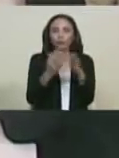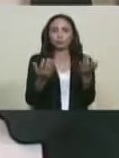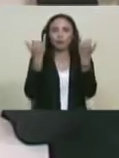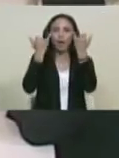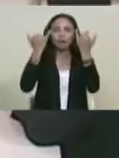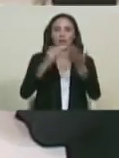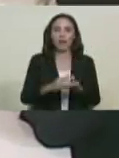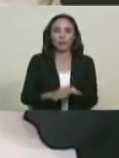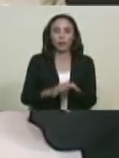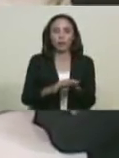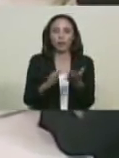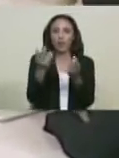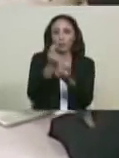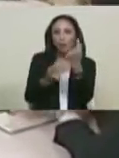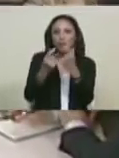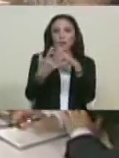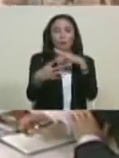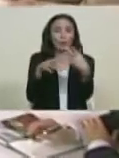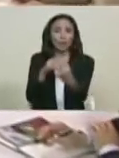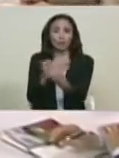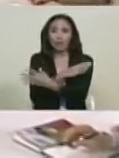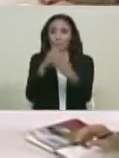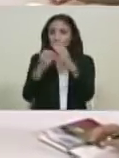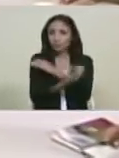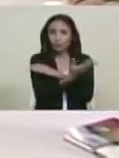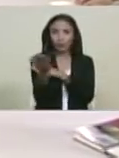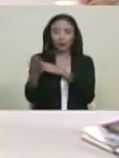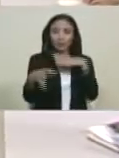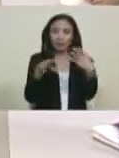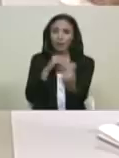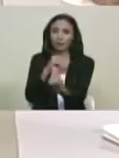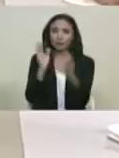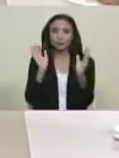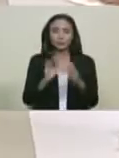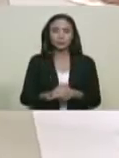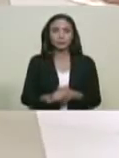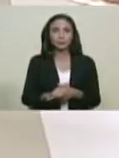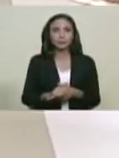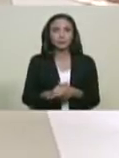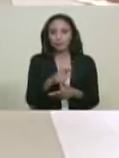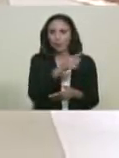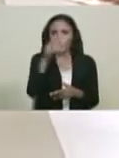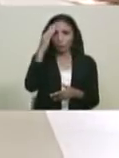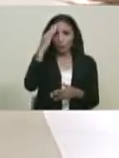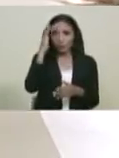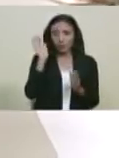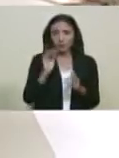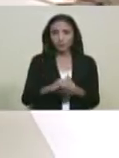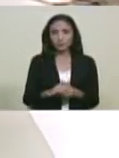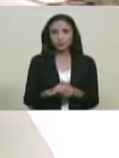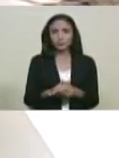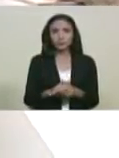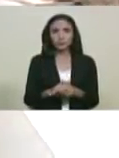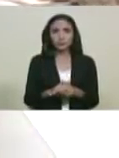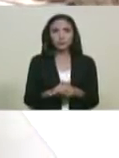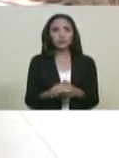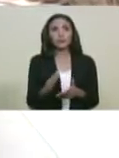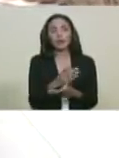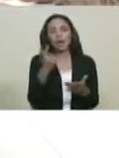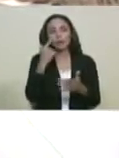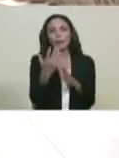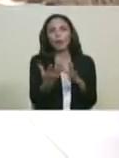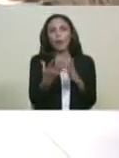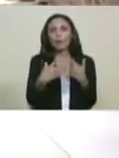cono monetario el nuevo cono monetario como ustedes conocen va a coexistir